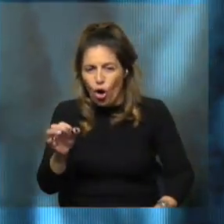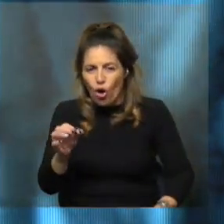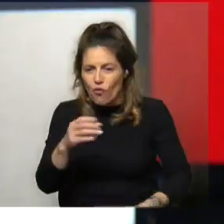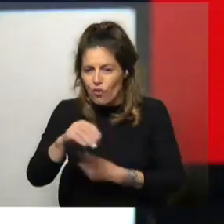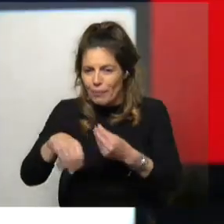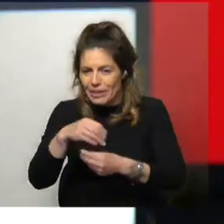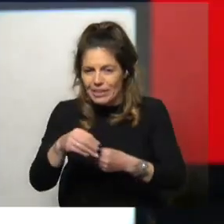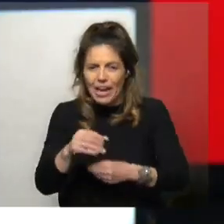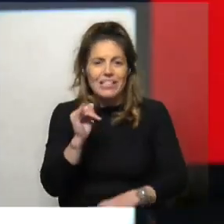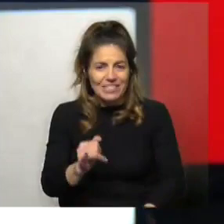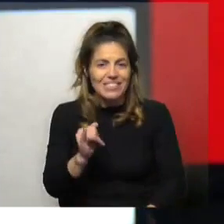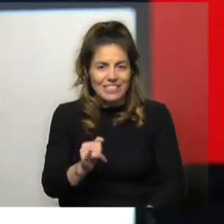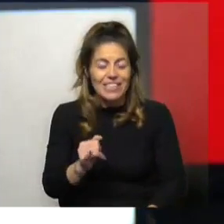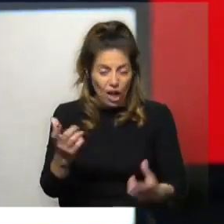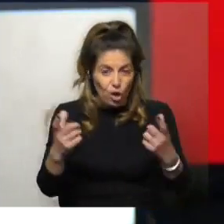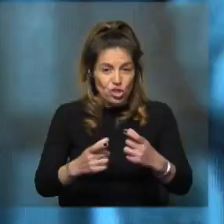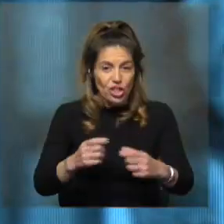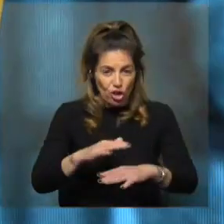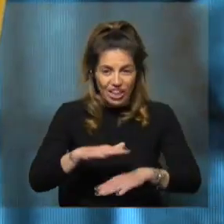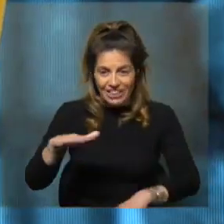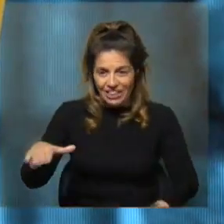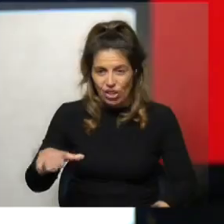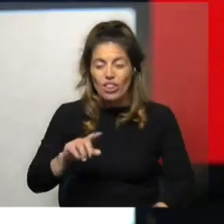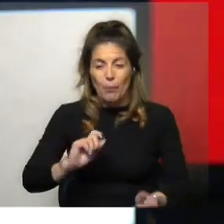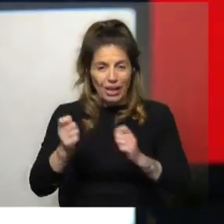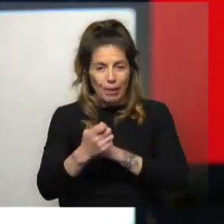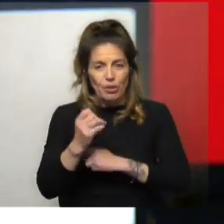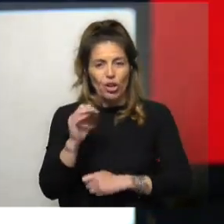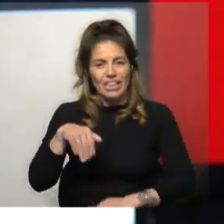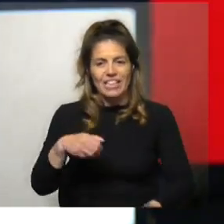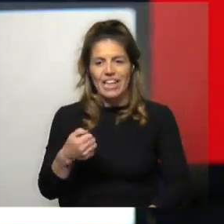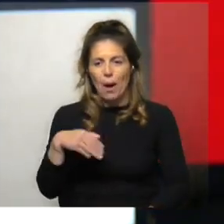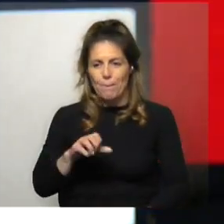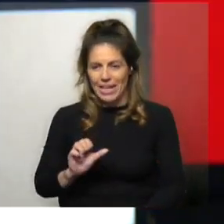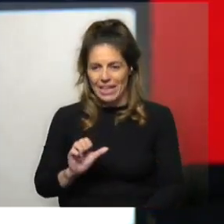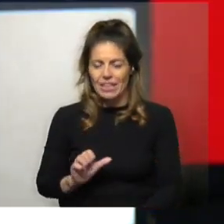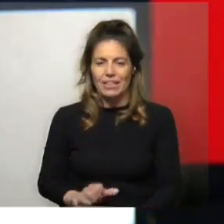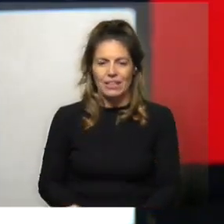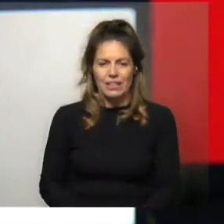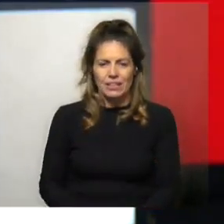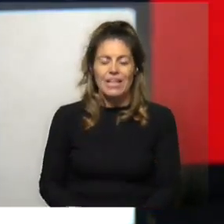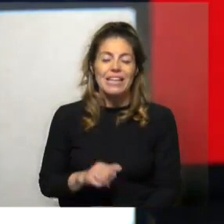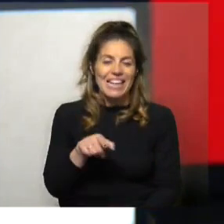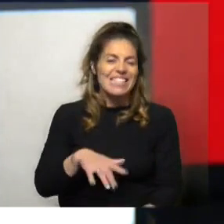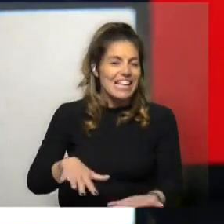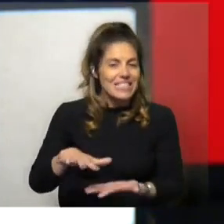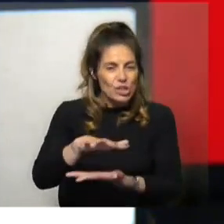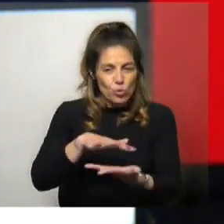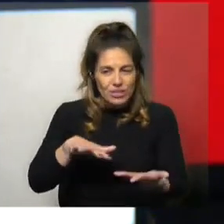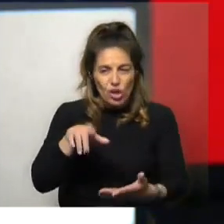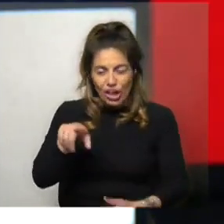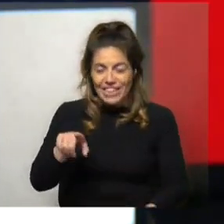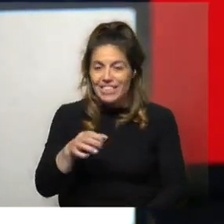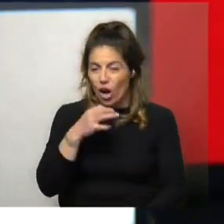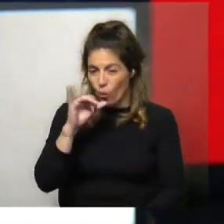acuerdo a esa altura era consejo del niño después cambió iname Ahí está sí yo este esa situación que ella